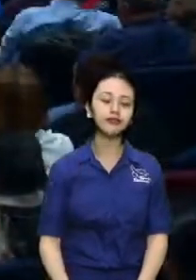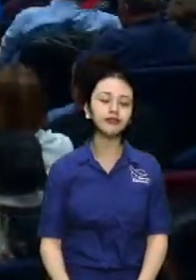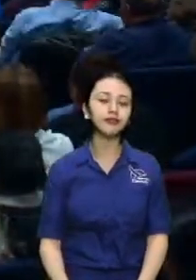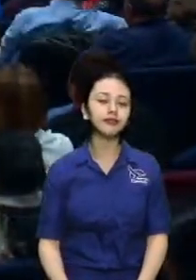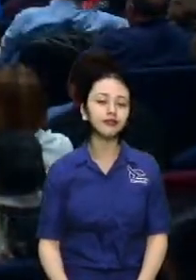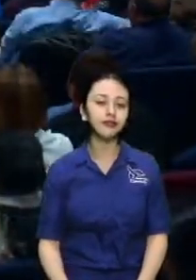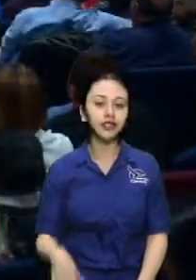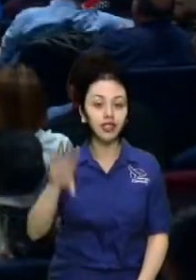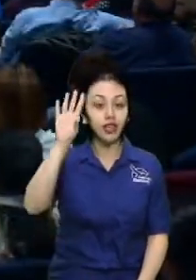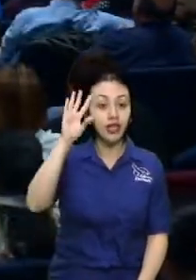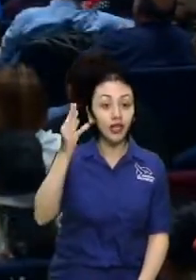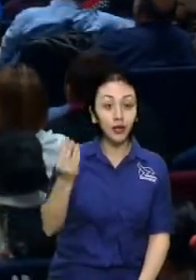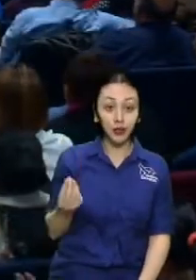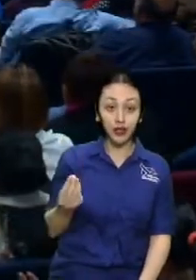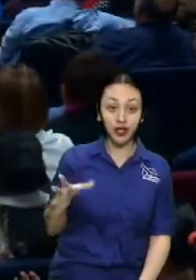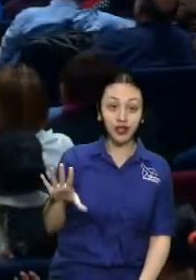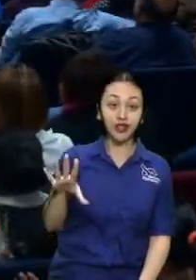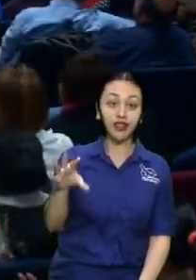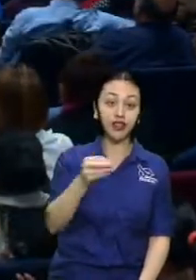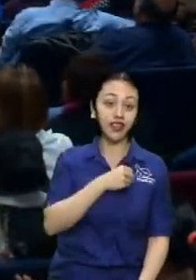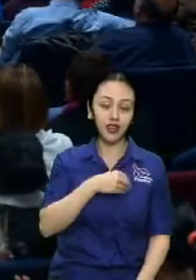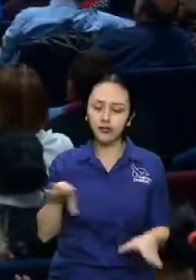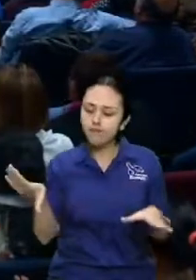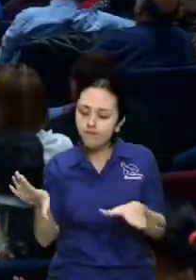Y el cuate es terrible.